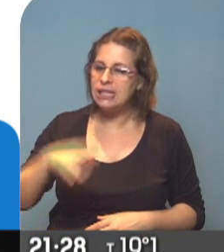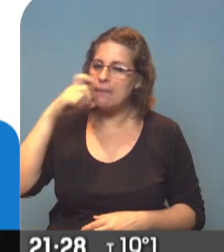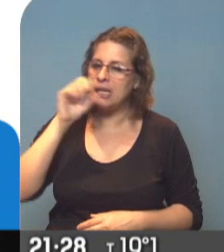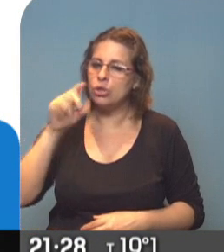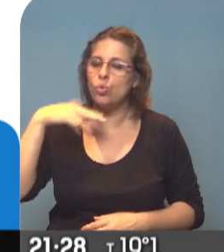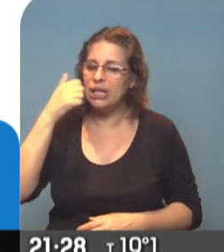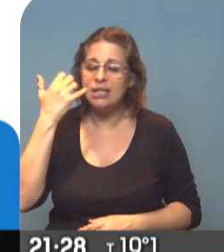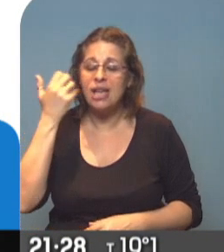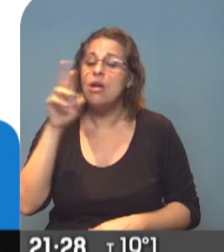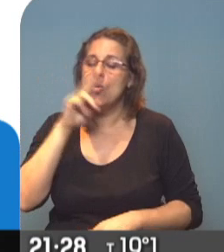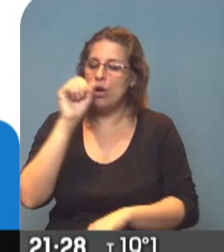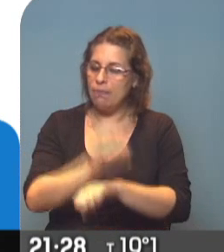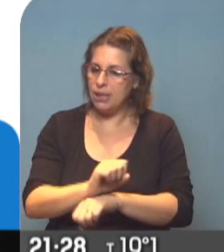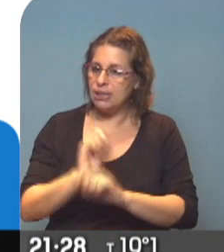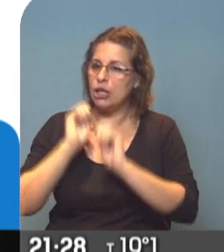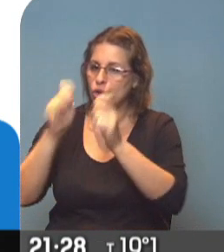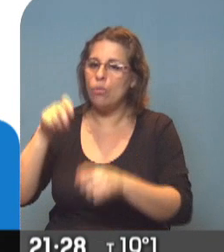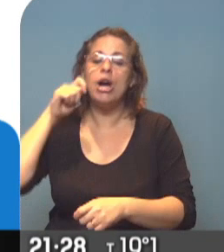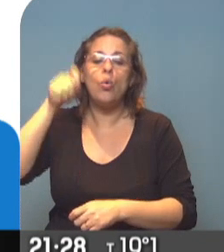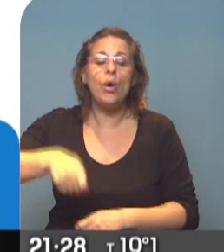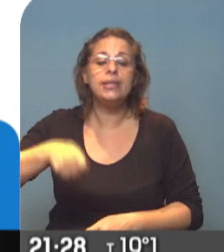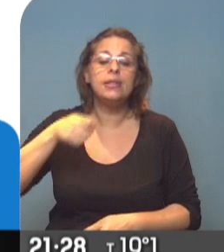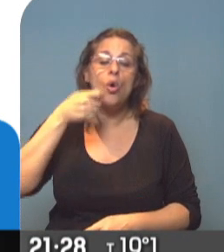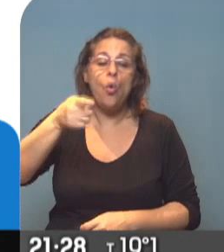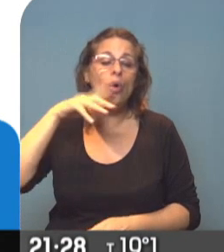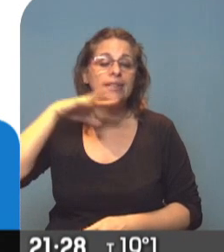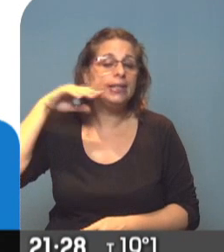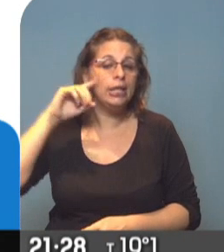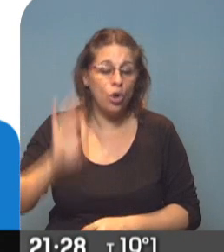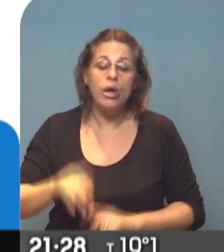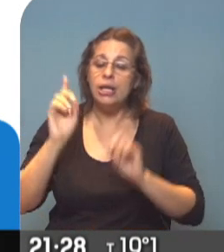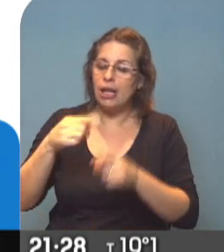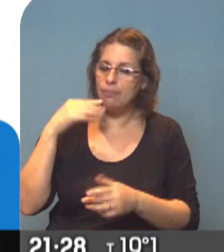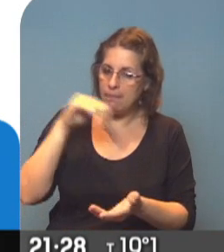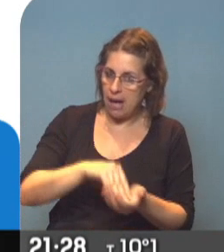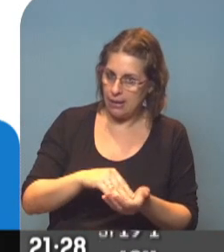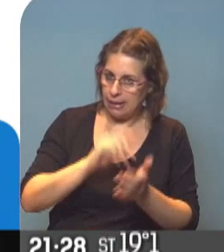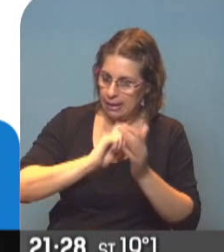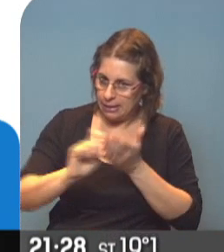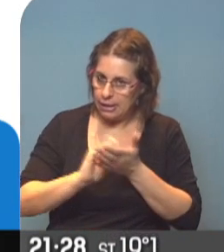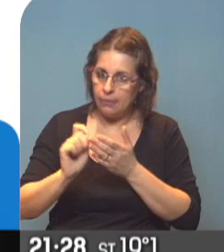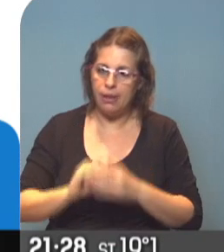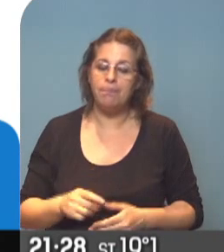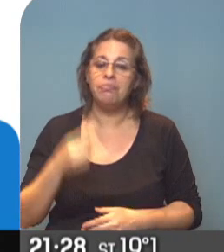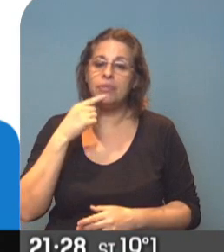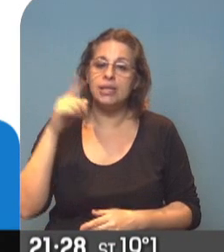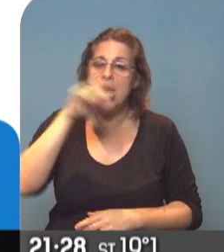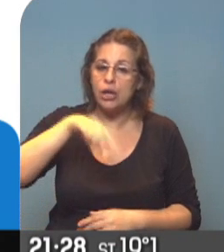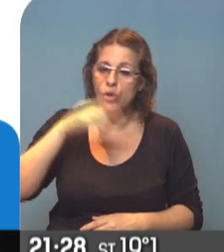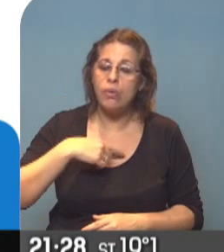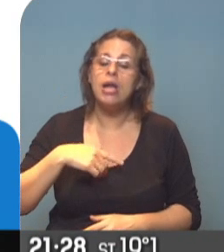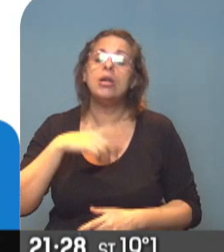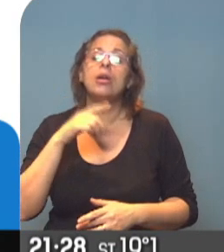está detenida y a disposición del juez Lijo. Y luego agrega otro tuit al que dice, y a la cuenta de Policía Federal